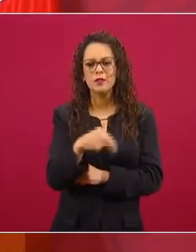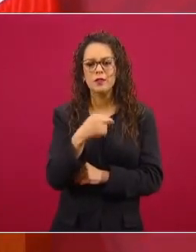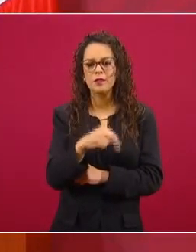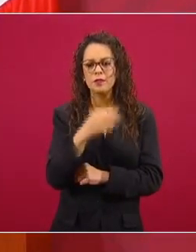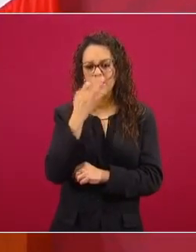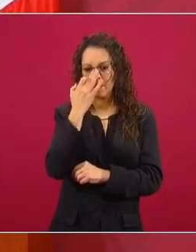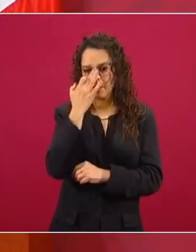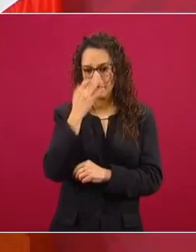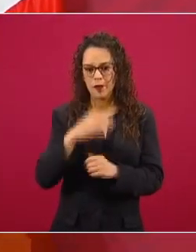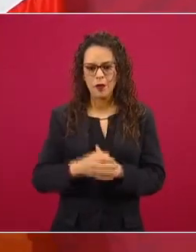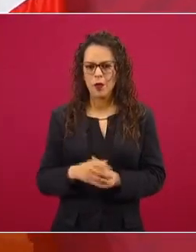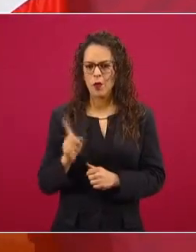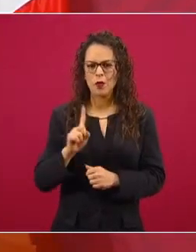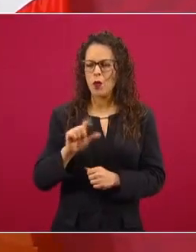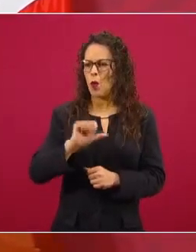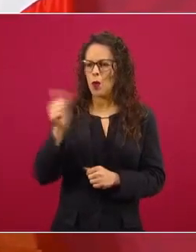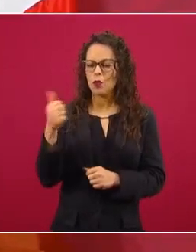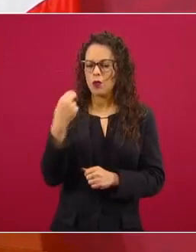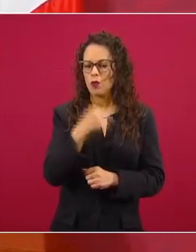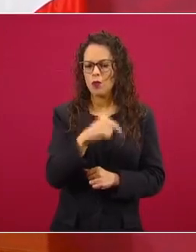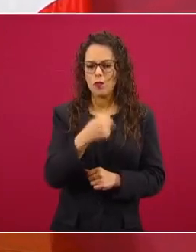pero tiene un nombre.